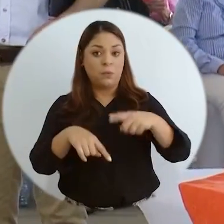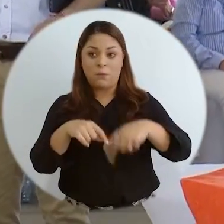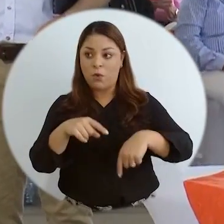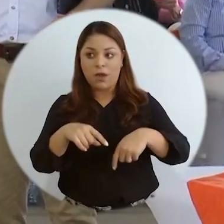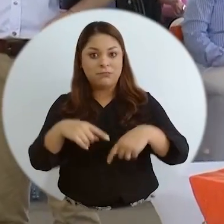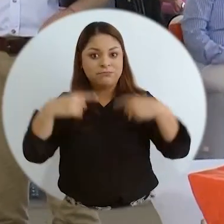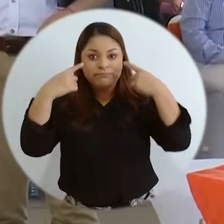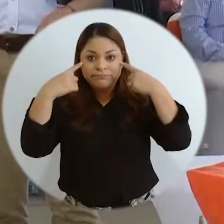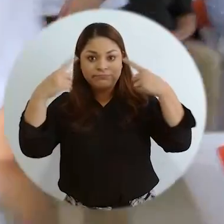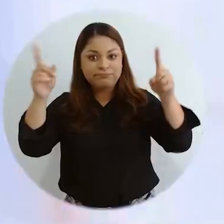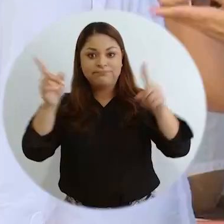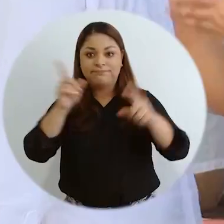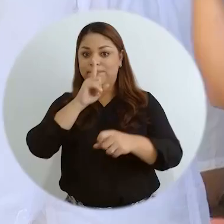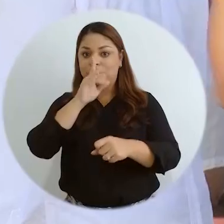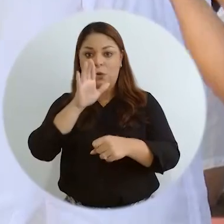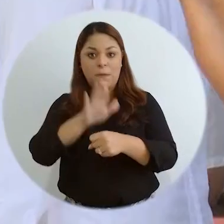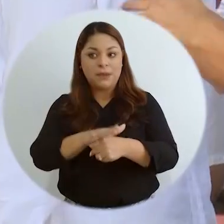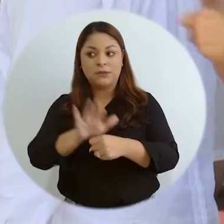Un plan de gobierno